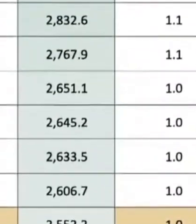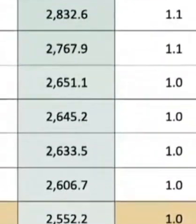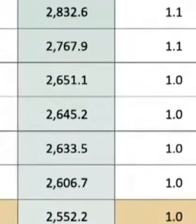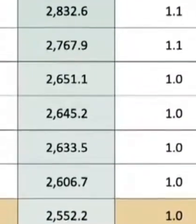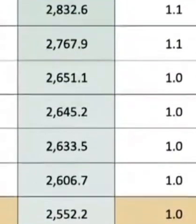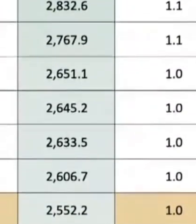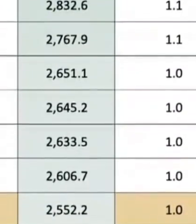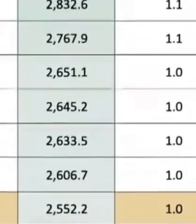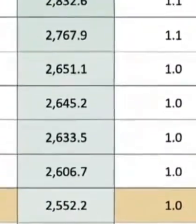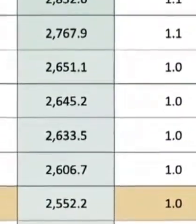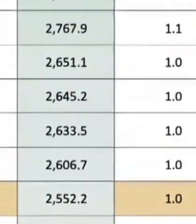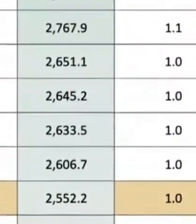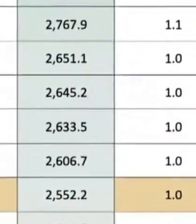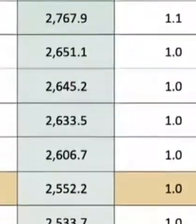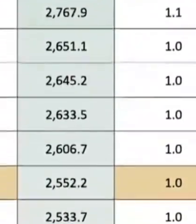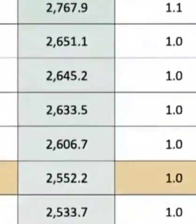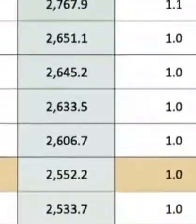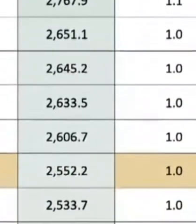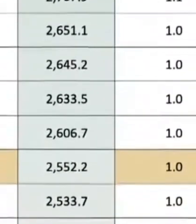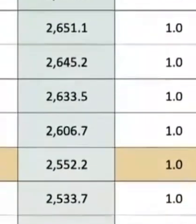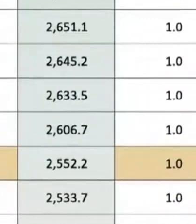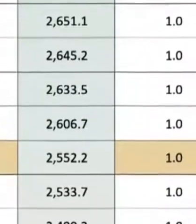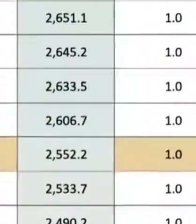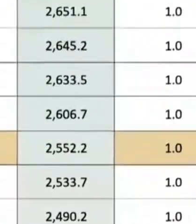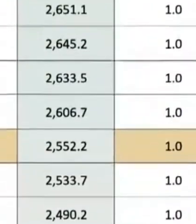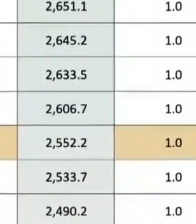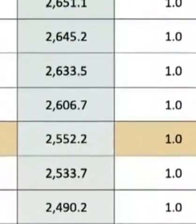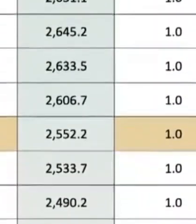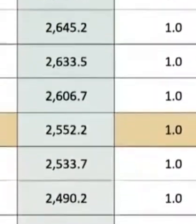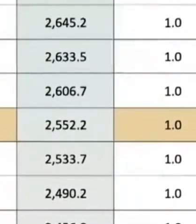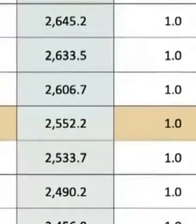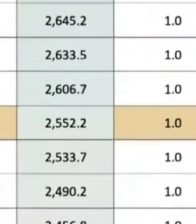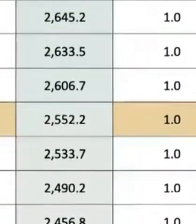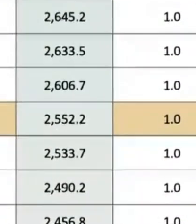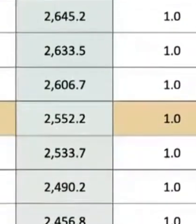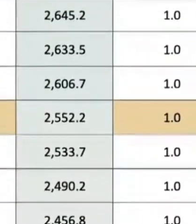Desgraciadamente, en Estados Unidos perdieron la vida hasta ahora